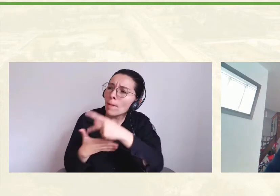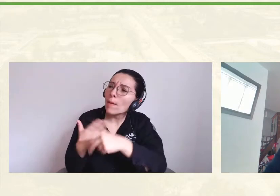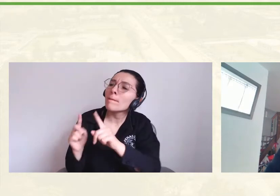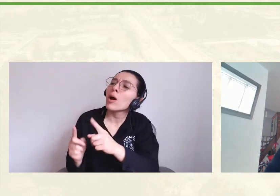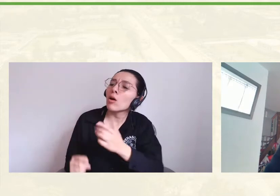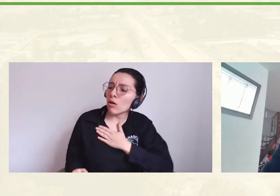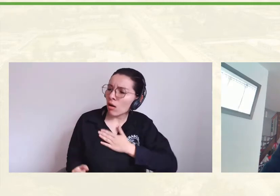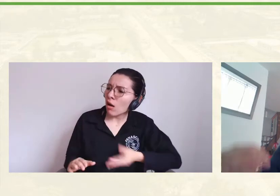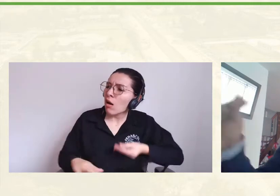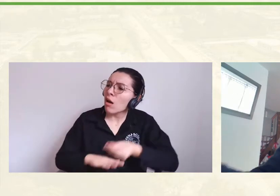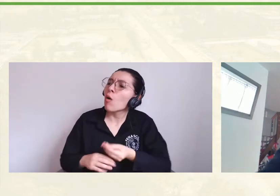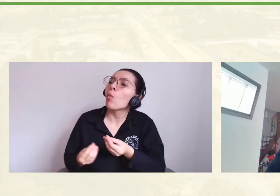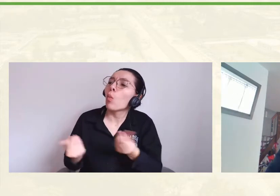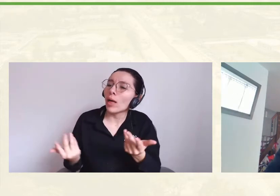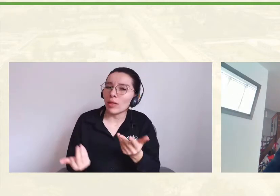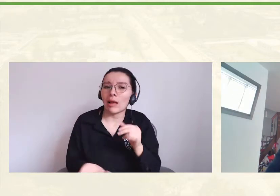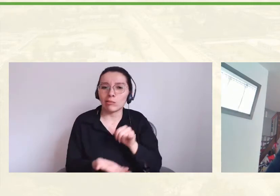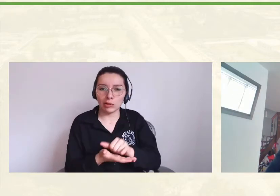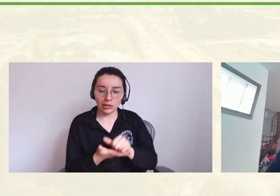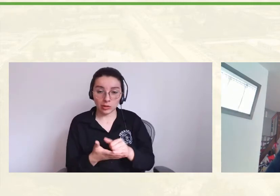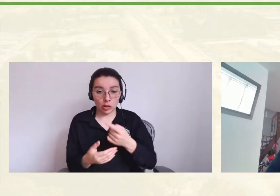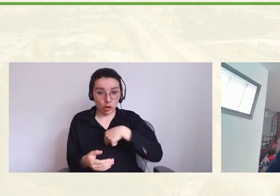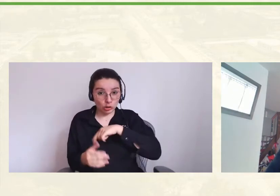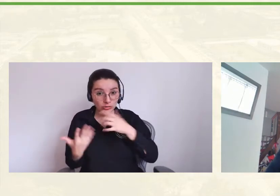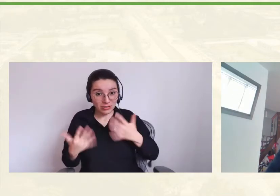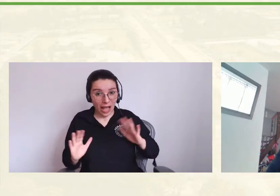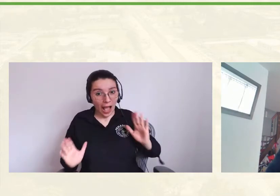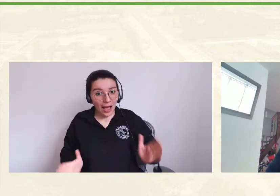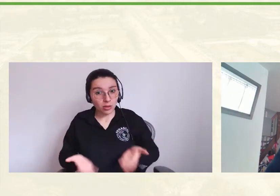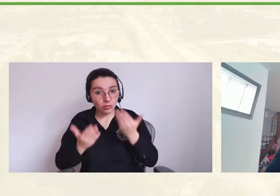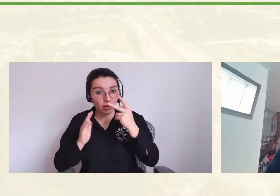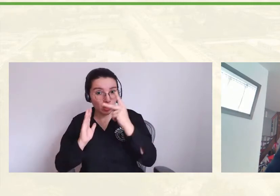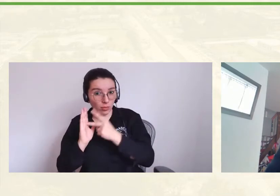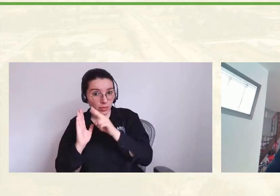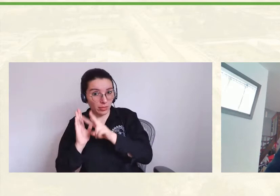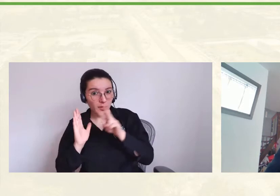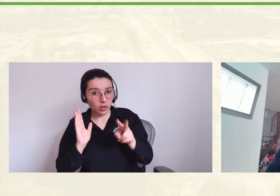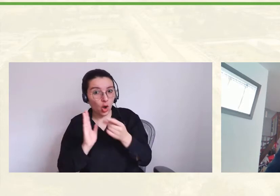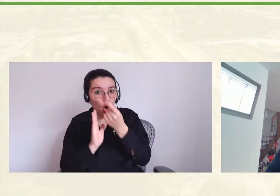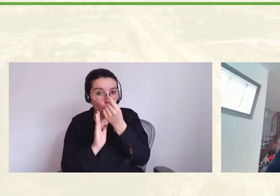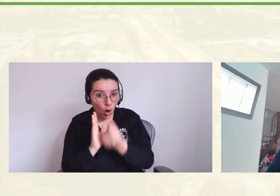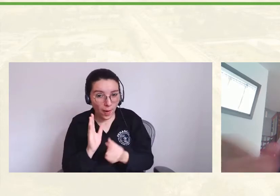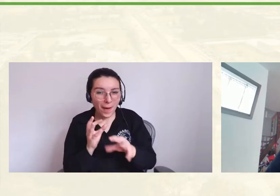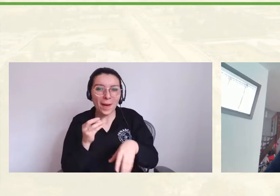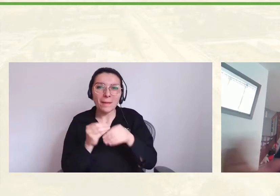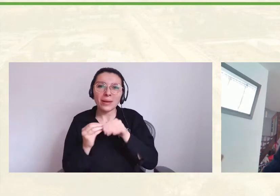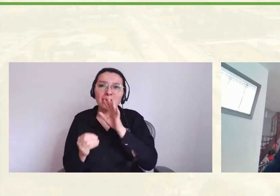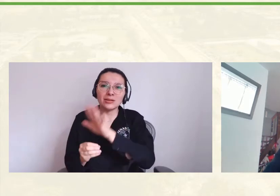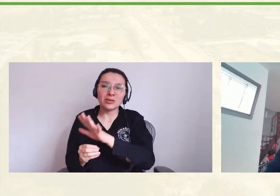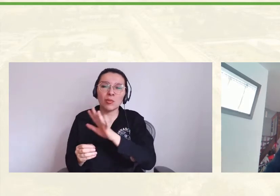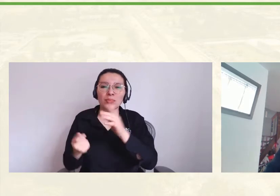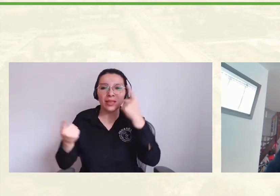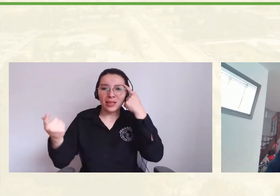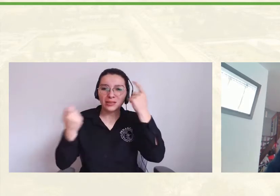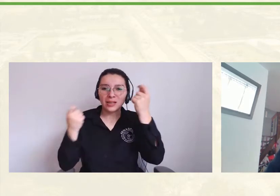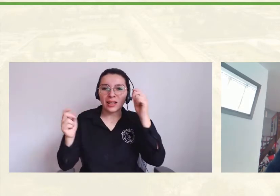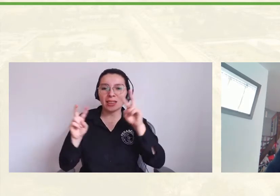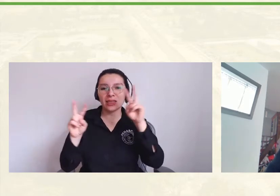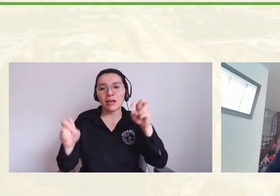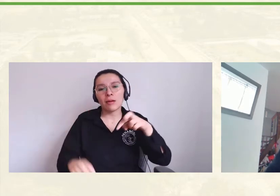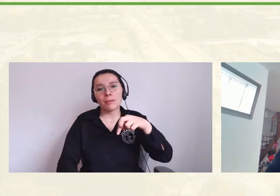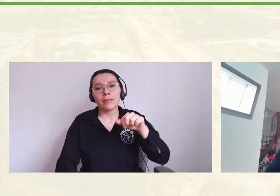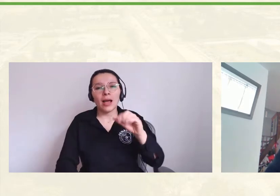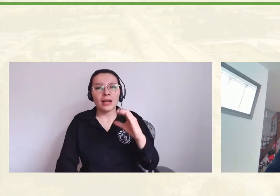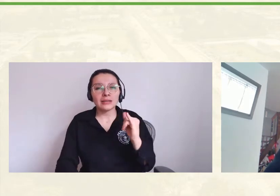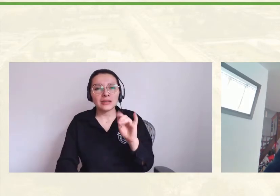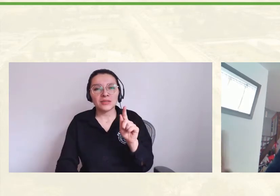al 2022, más la nueva propuesta que nos presenta el área técnica de la pacificación de la vía, que tendría una